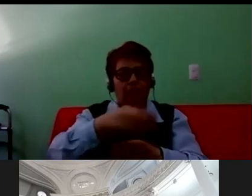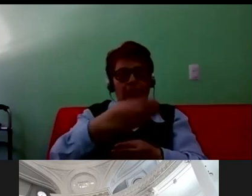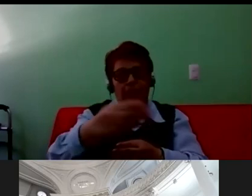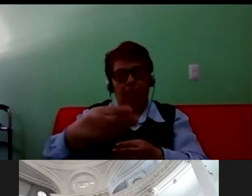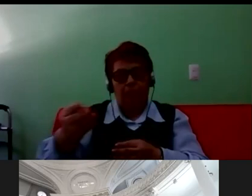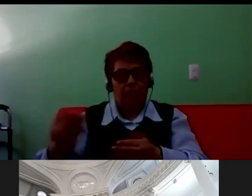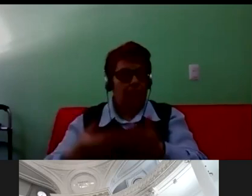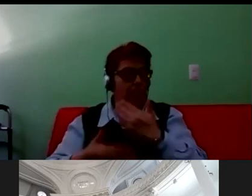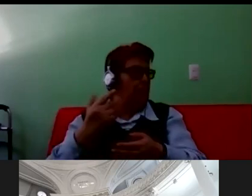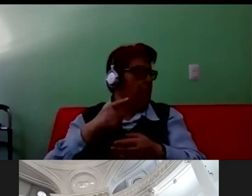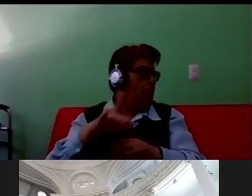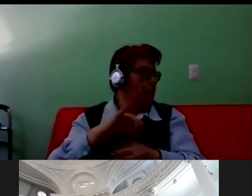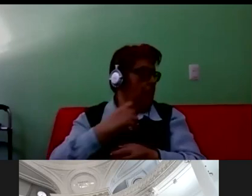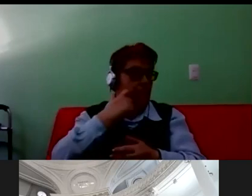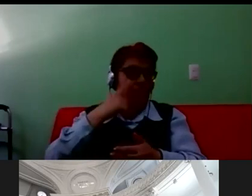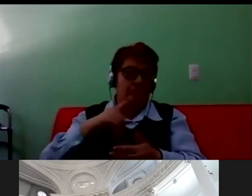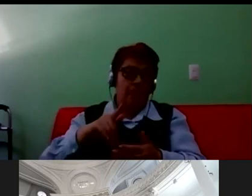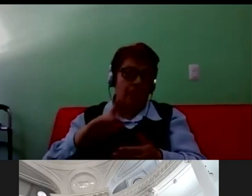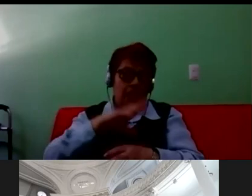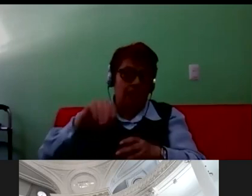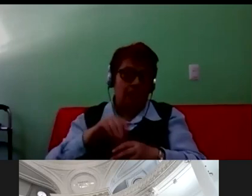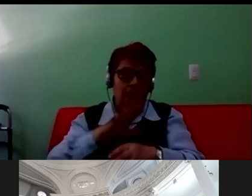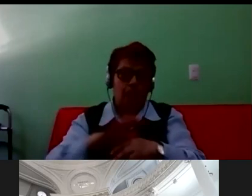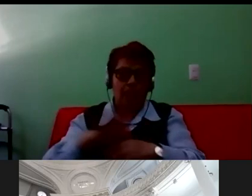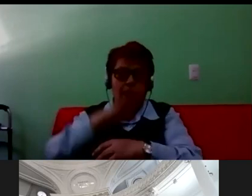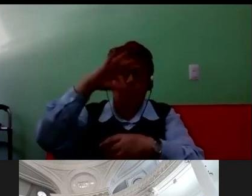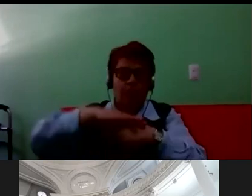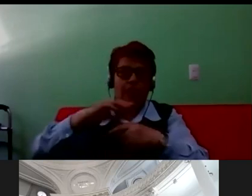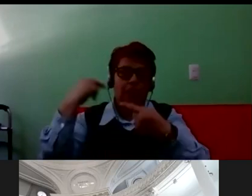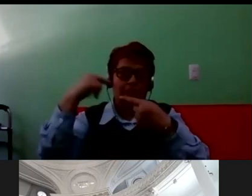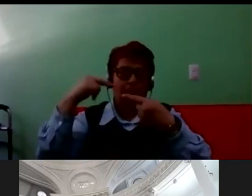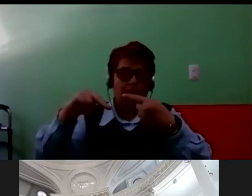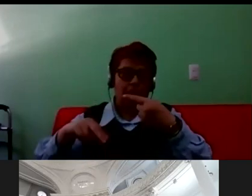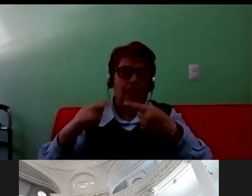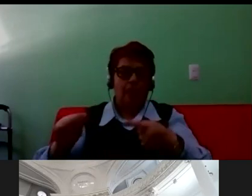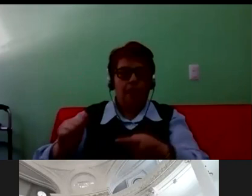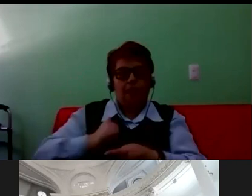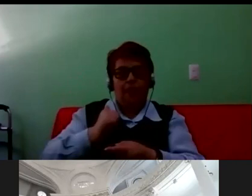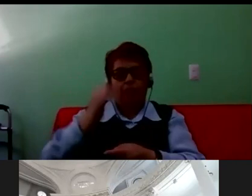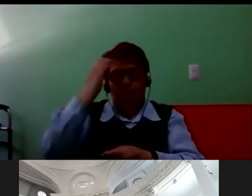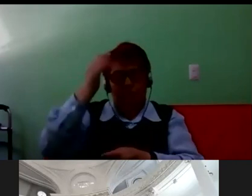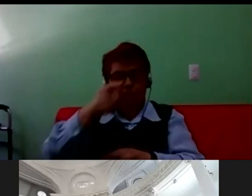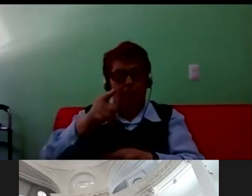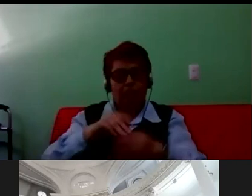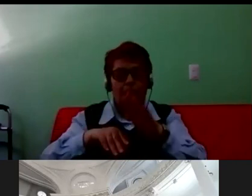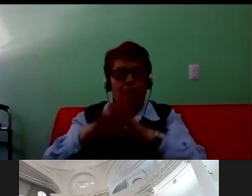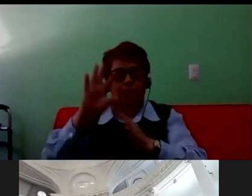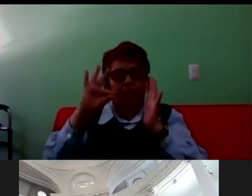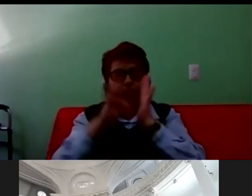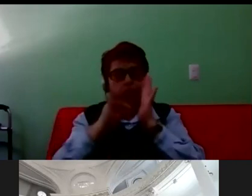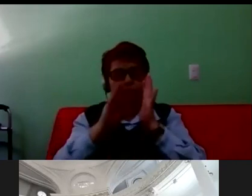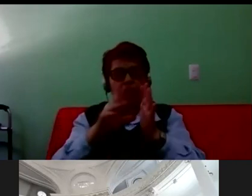a su aprobación si así lo determina el Pleno mediante votación nominal. Aprovecho para hacer de su conocimiento que sobre este punto se